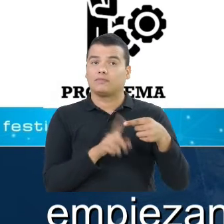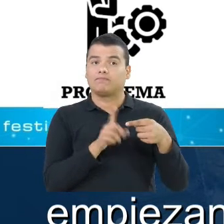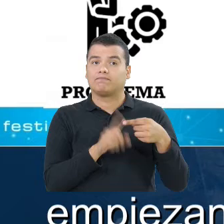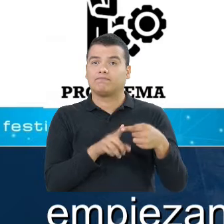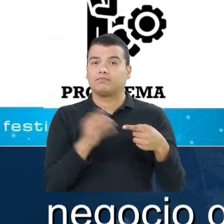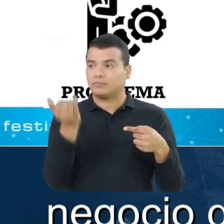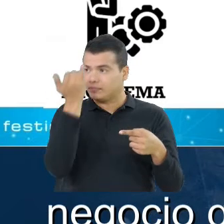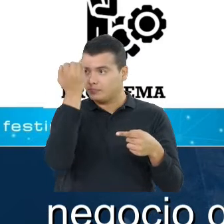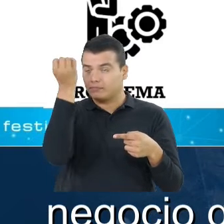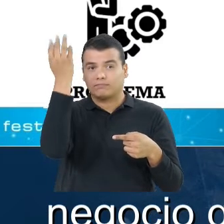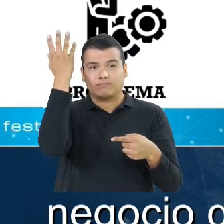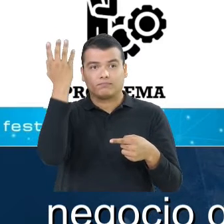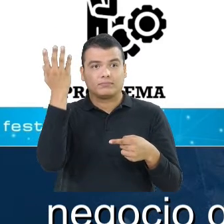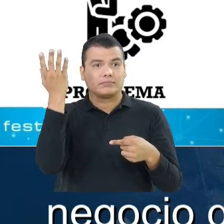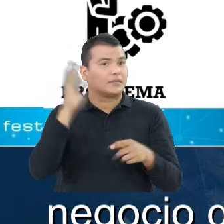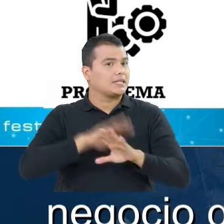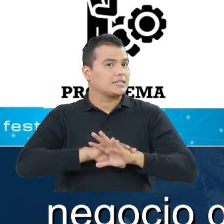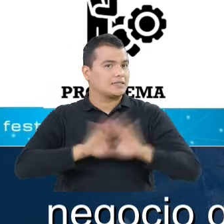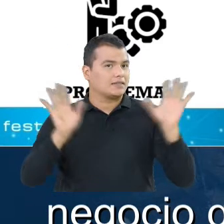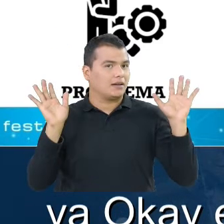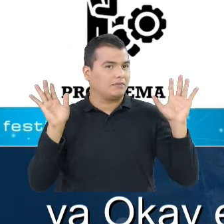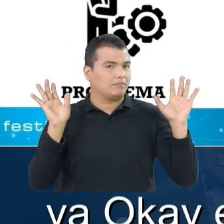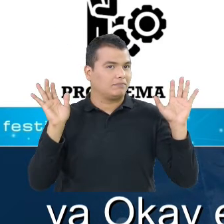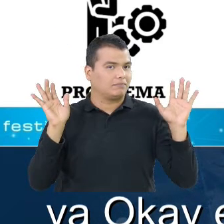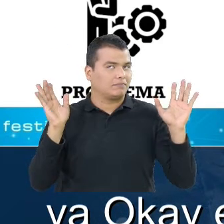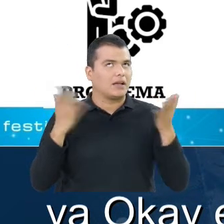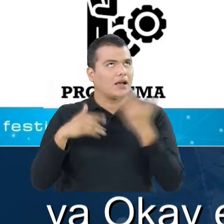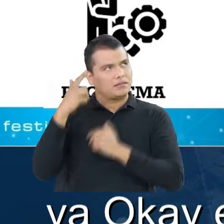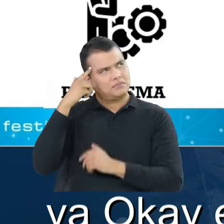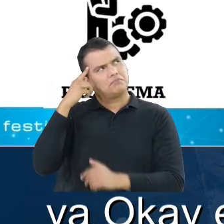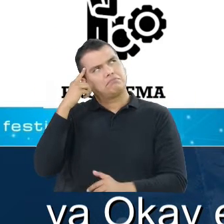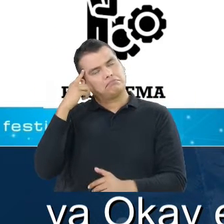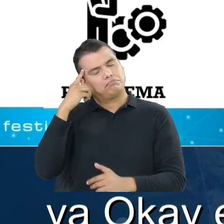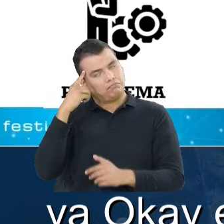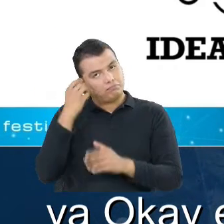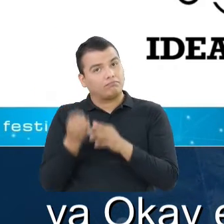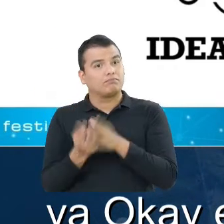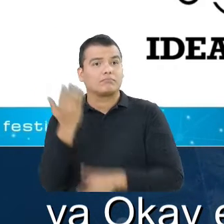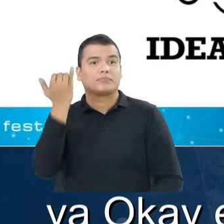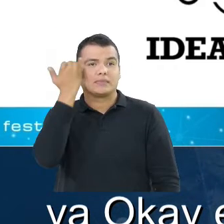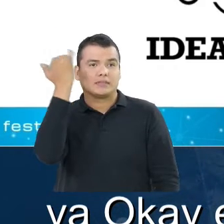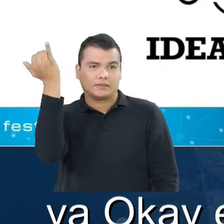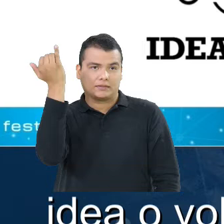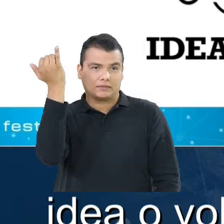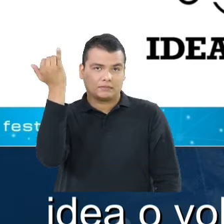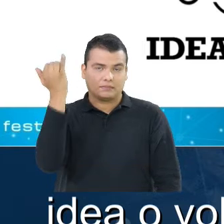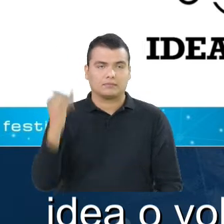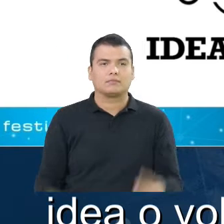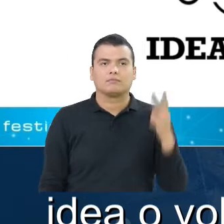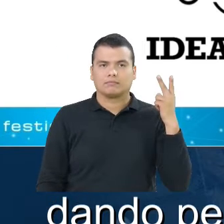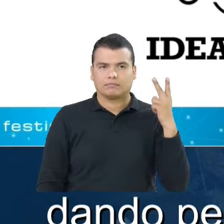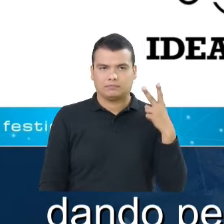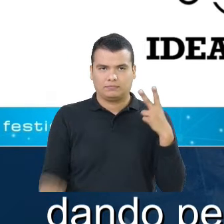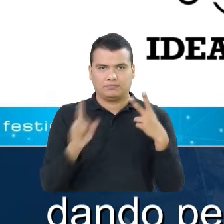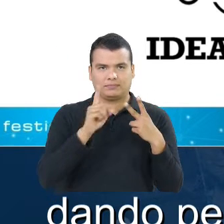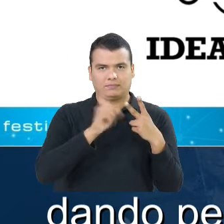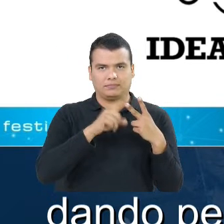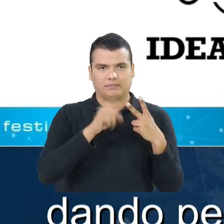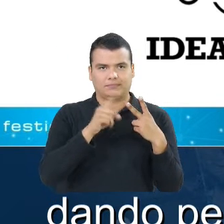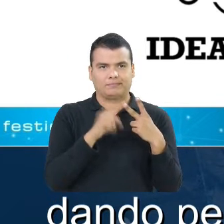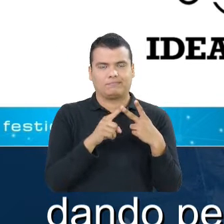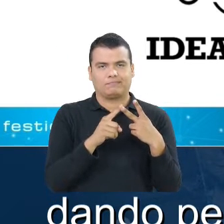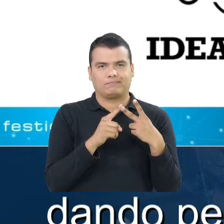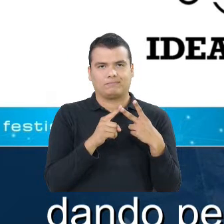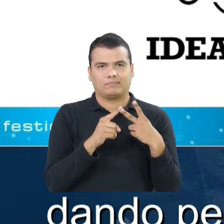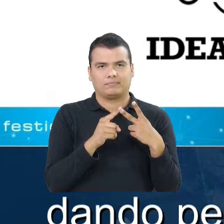construir una idea o volver a idear eso que ya están dando, pero que de pronto está un poquito flojo. Segunda parte de los cuatro